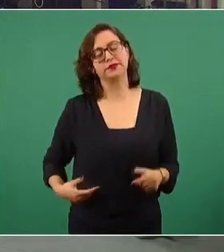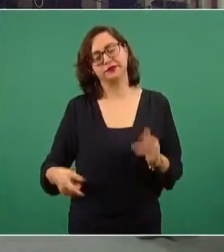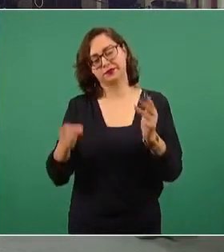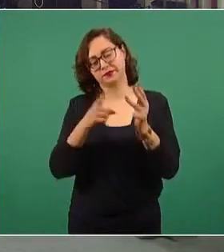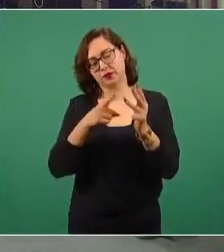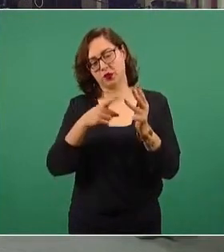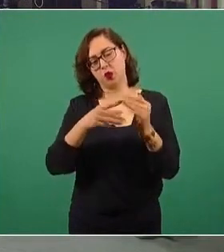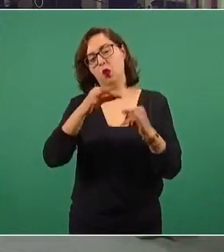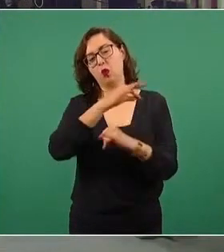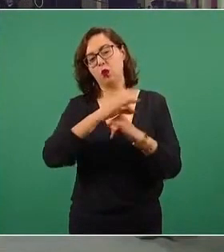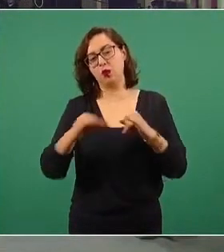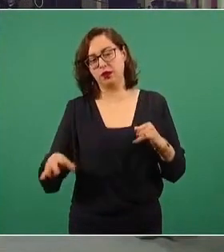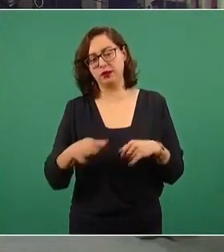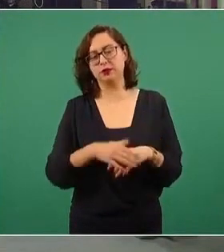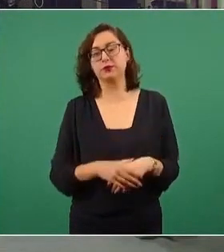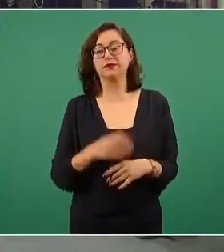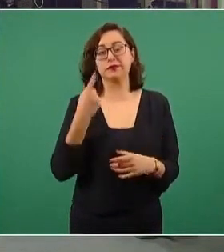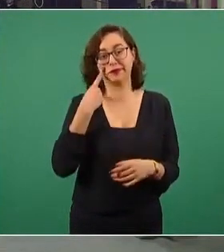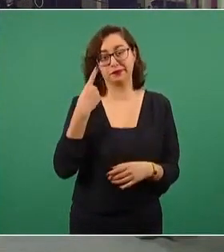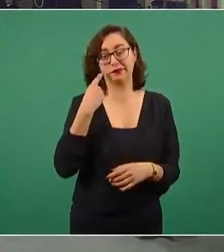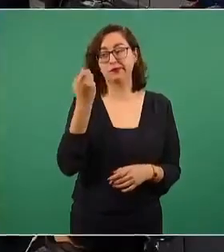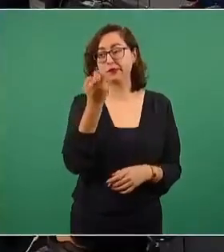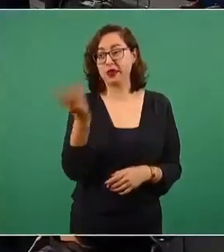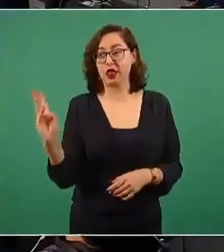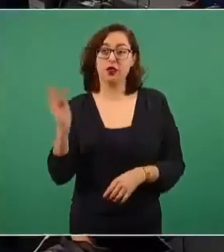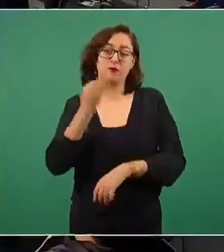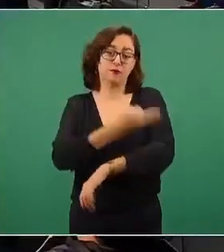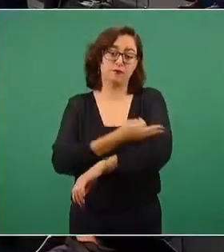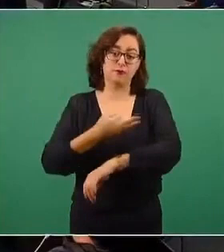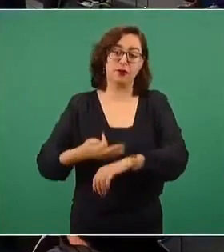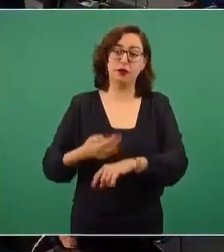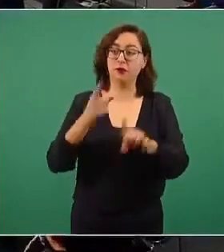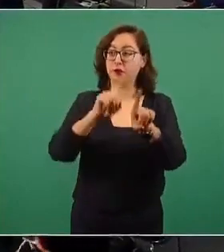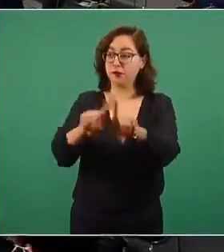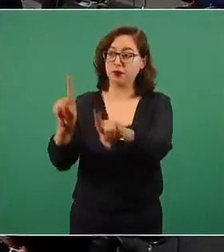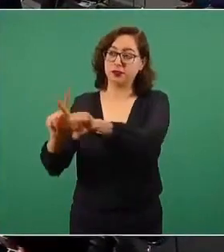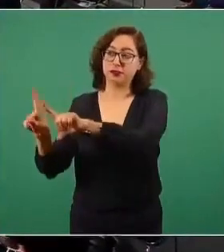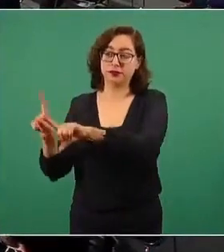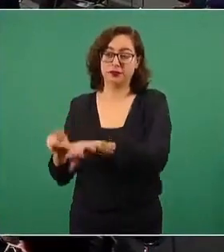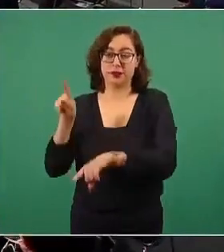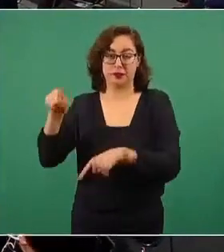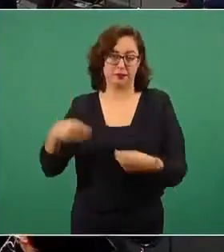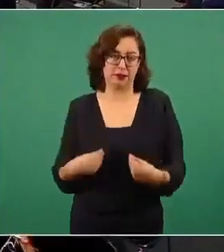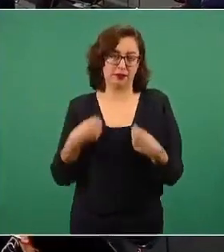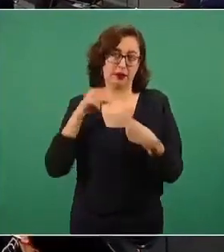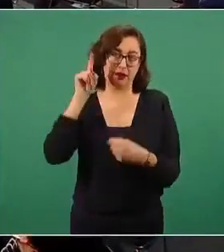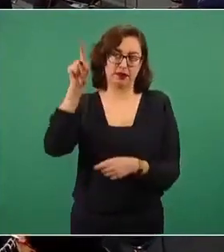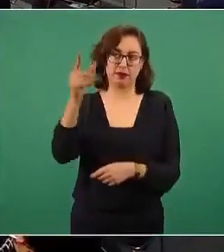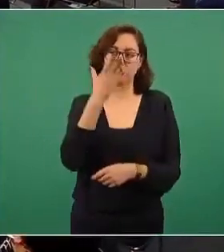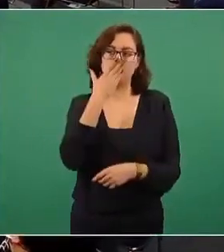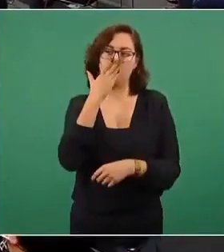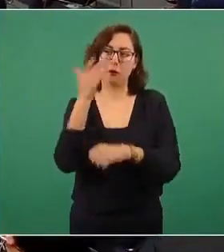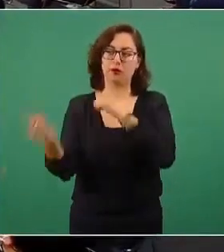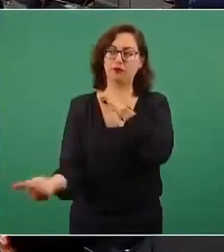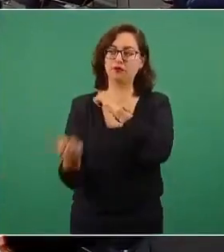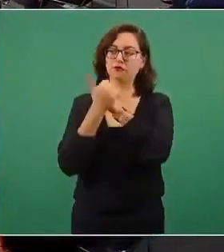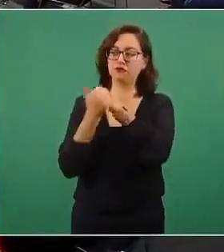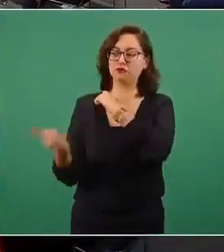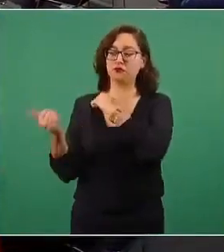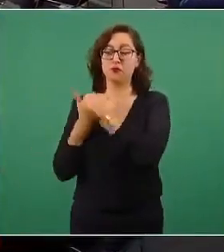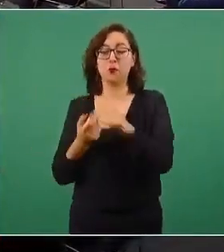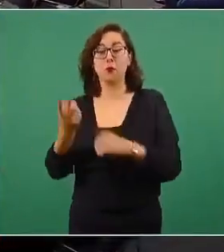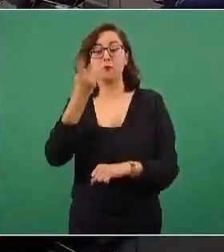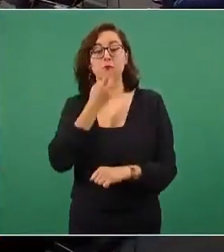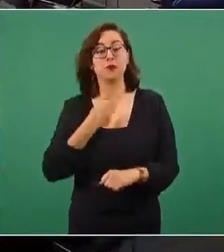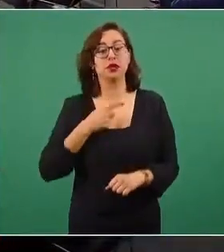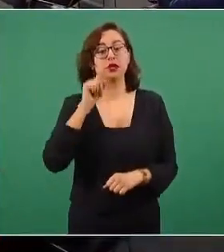contactaron varias familias, me voy a permitir leer algunos de los puntos de Sonora, y me comentan que hay cerca de 13 municipios de esta región